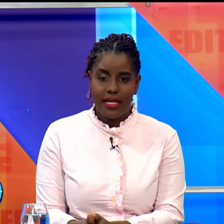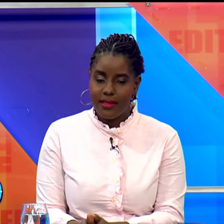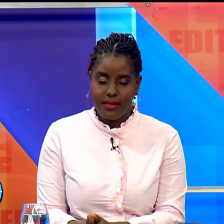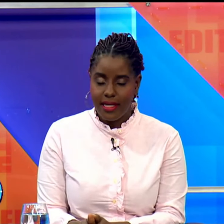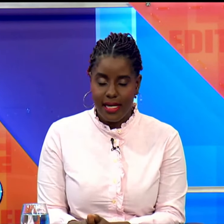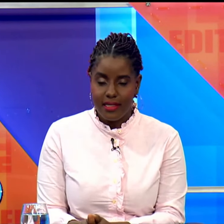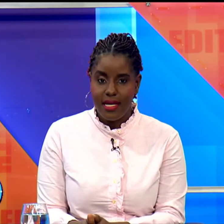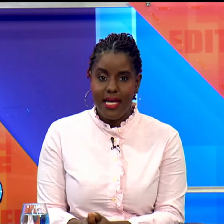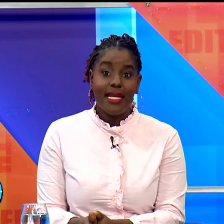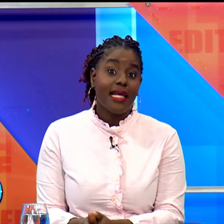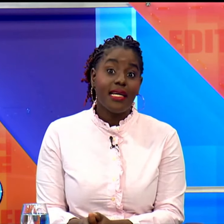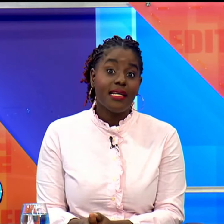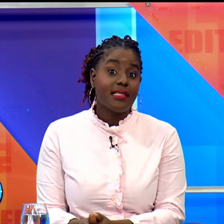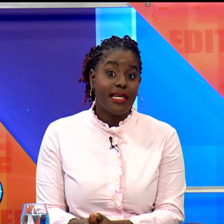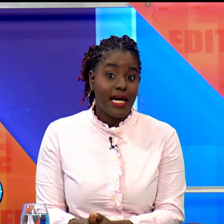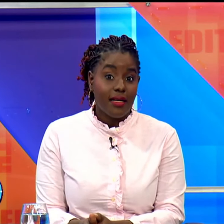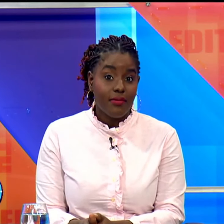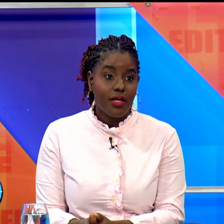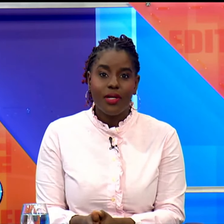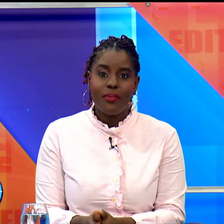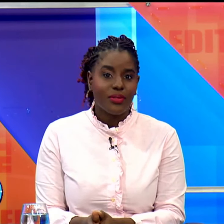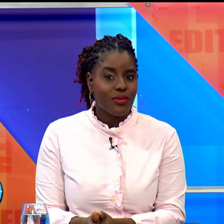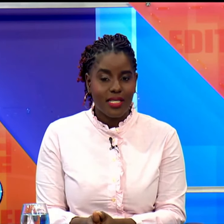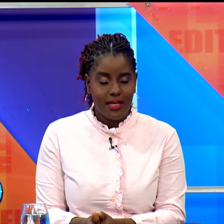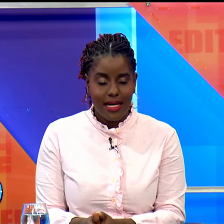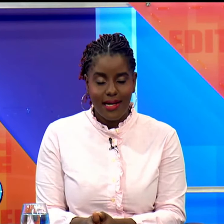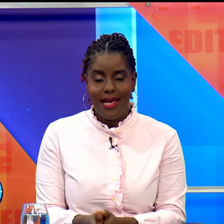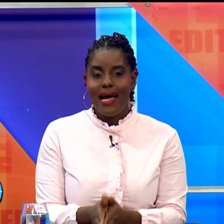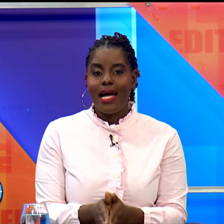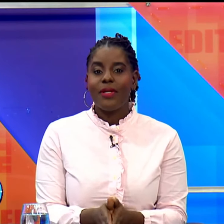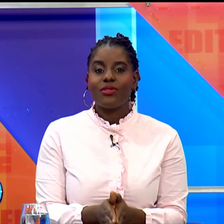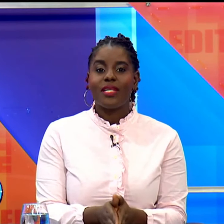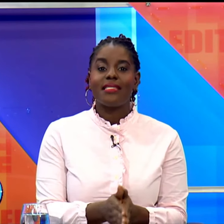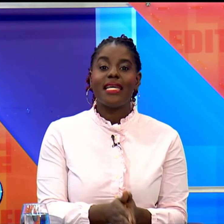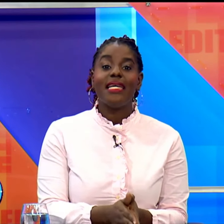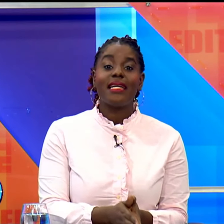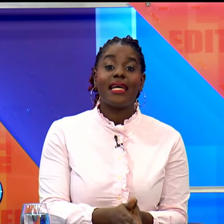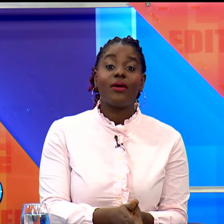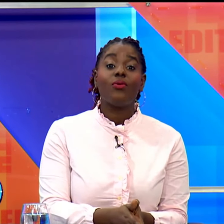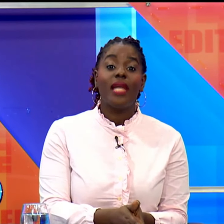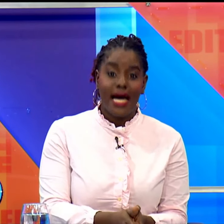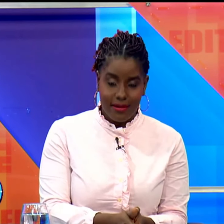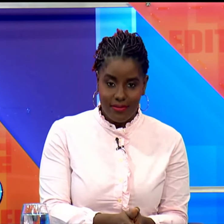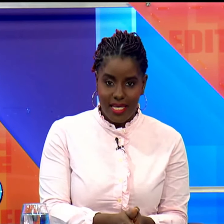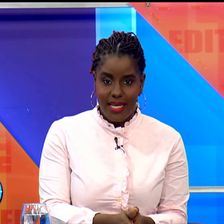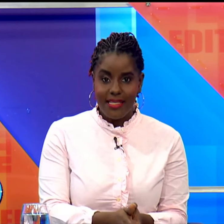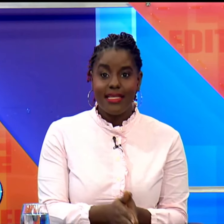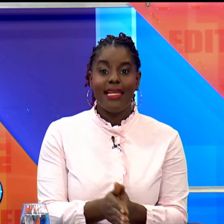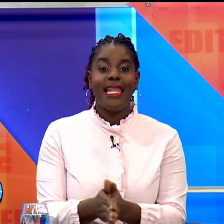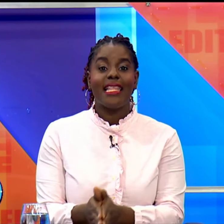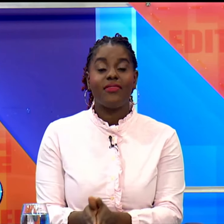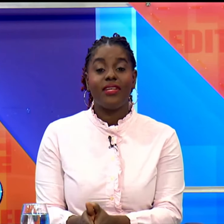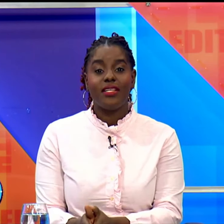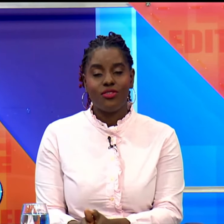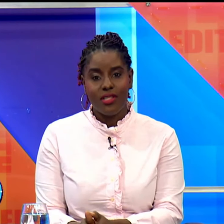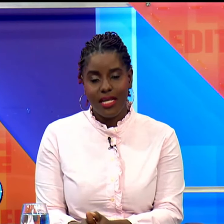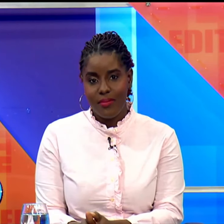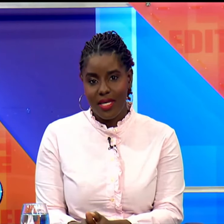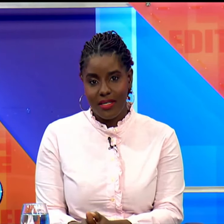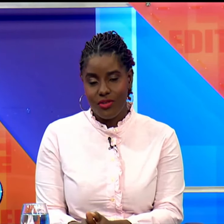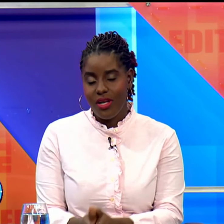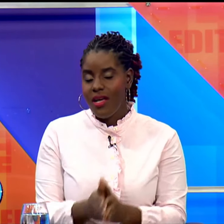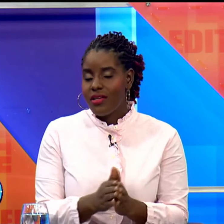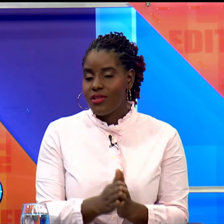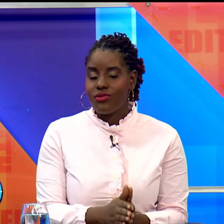hay migrantes ilegales. Nadie es ilegal. Ninguna persona es ilegal. Hay personas irregular, que es la definición